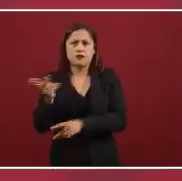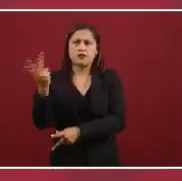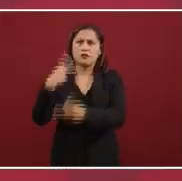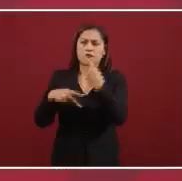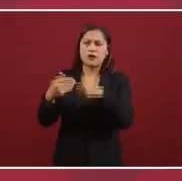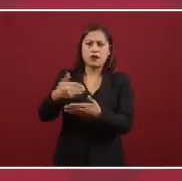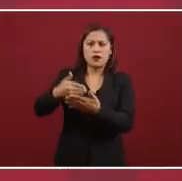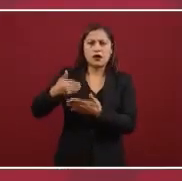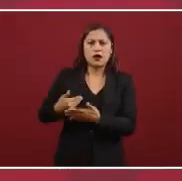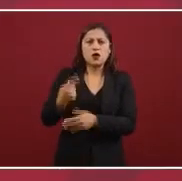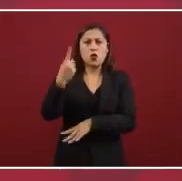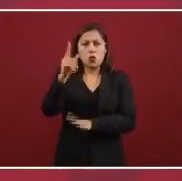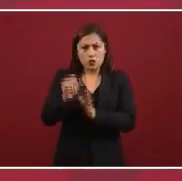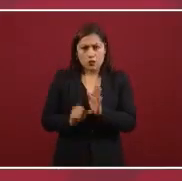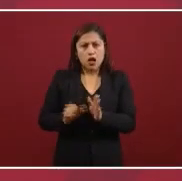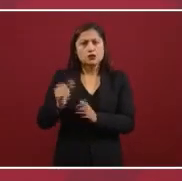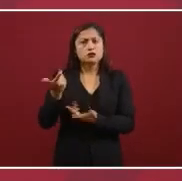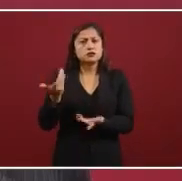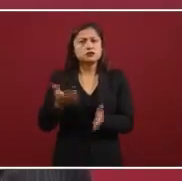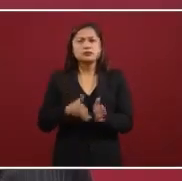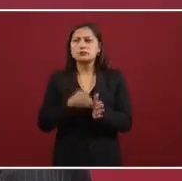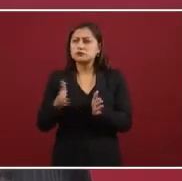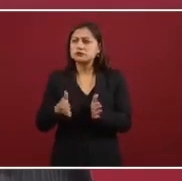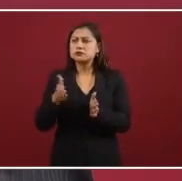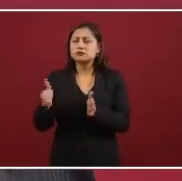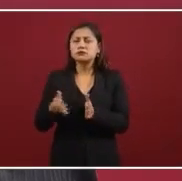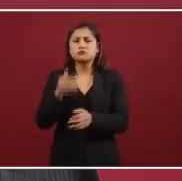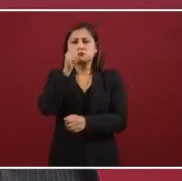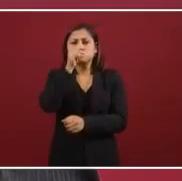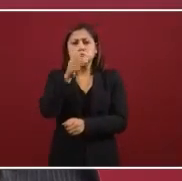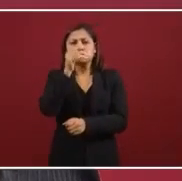Un mes así, eso está mejor